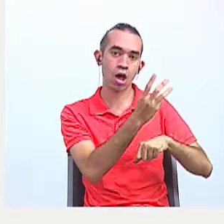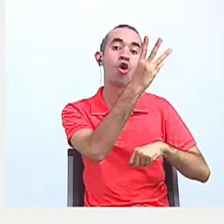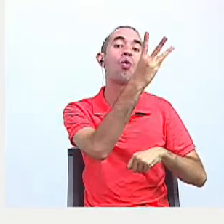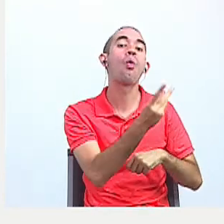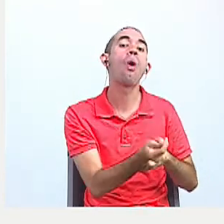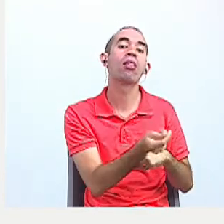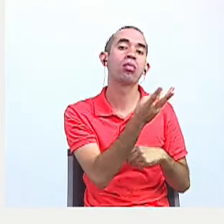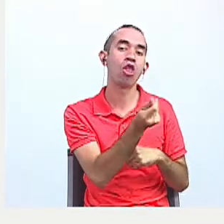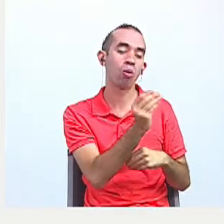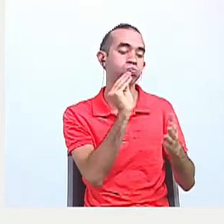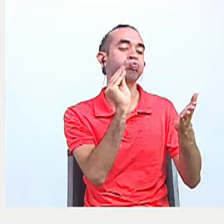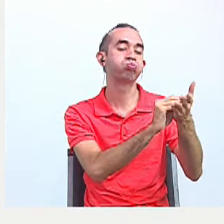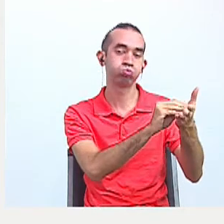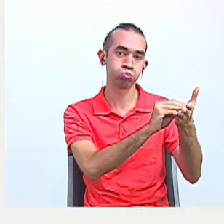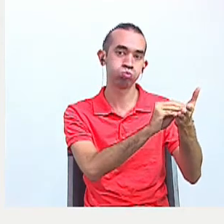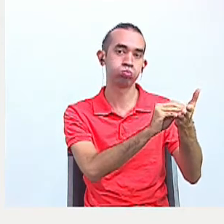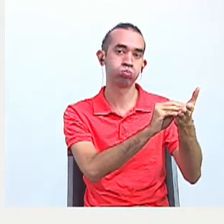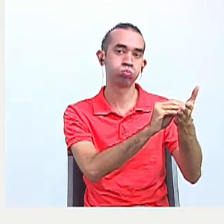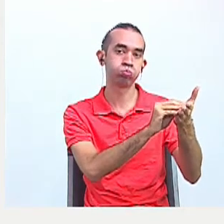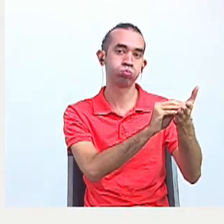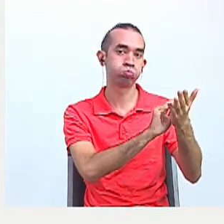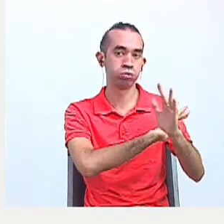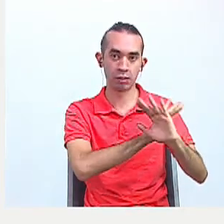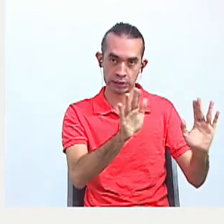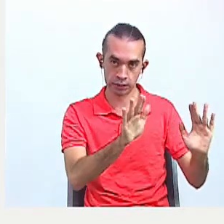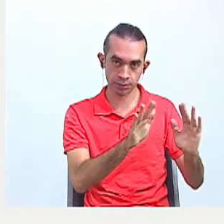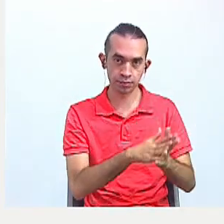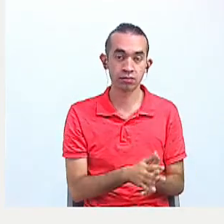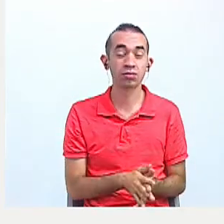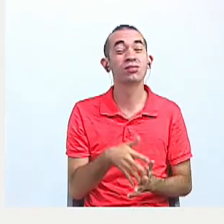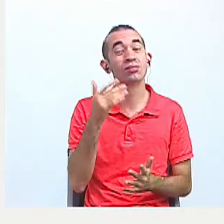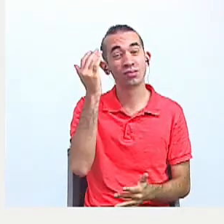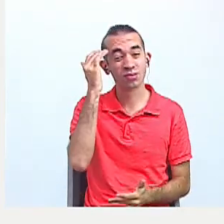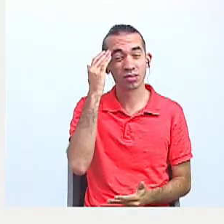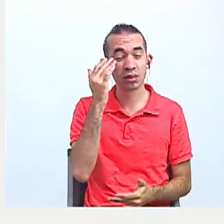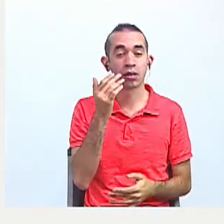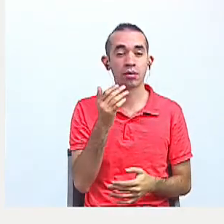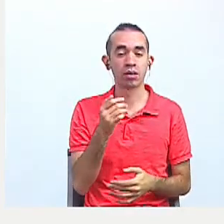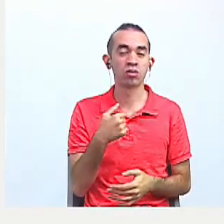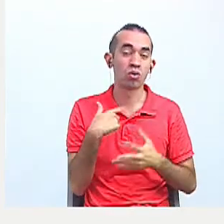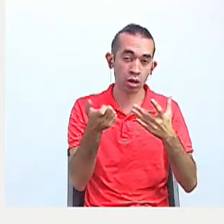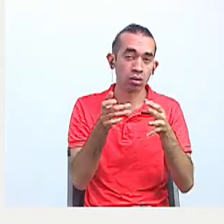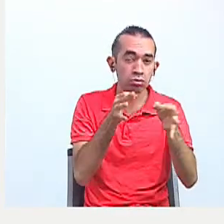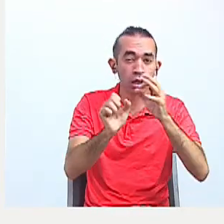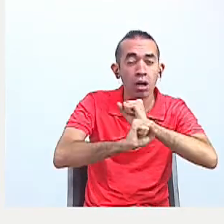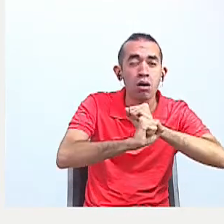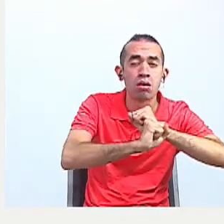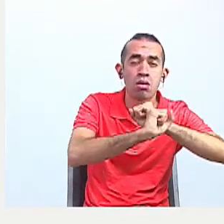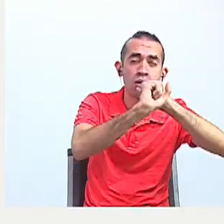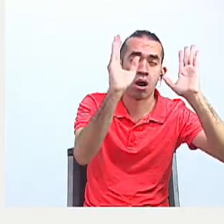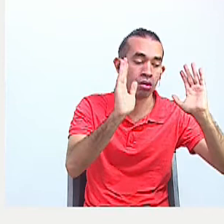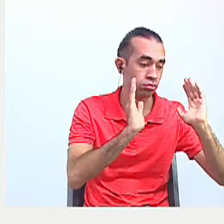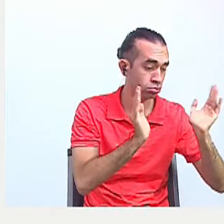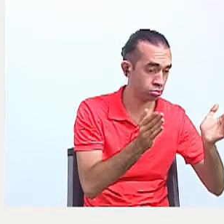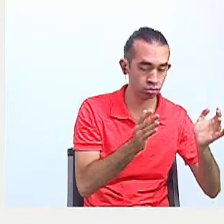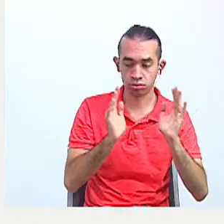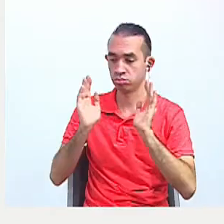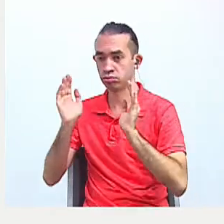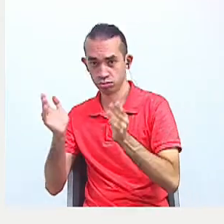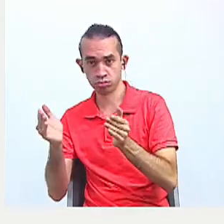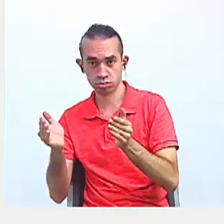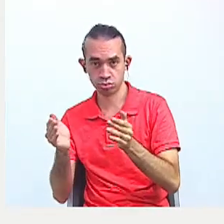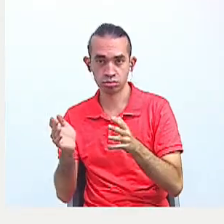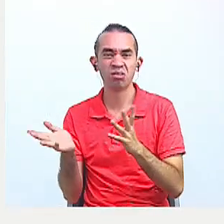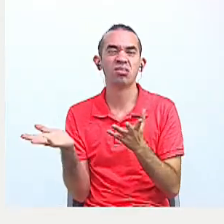magnitud. Yo quisiera que durante esta clase quede muy clara la definición tanto de cantidad escalar, pero también